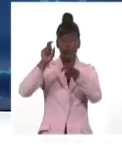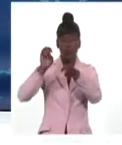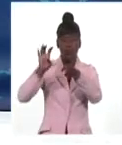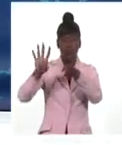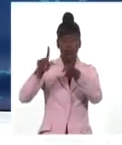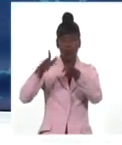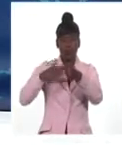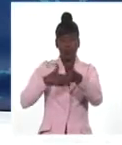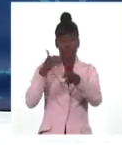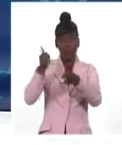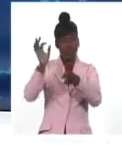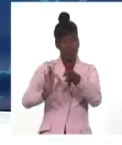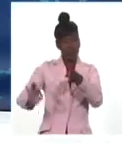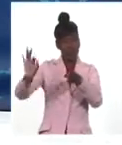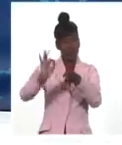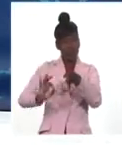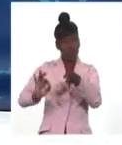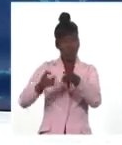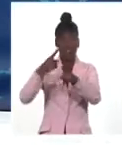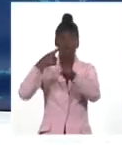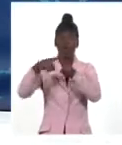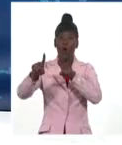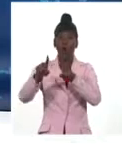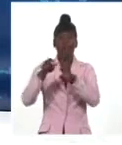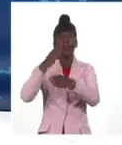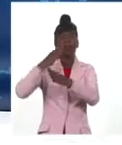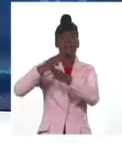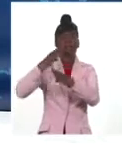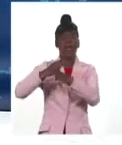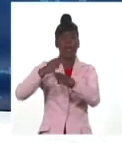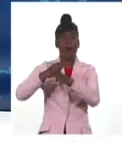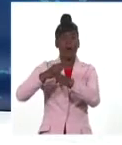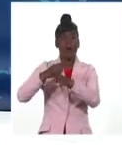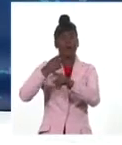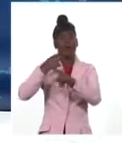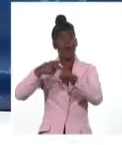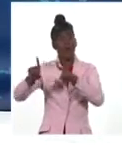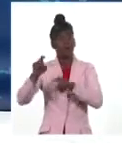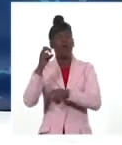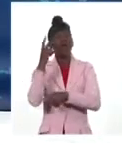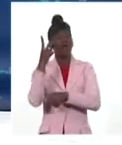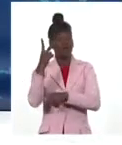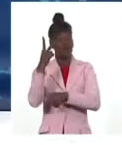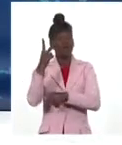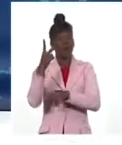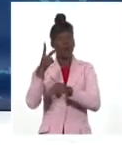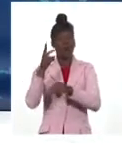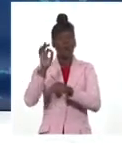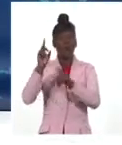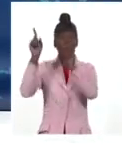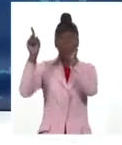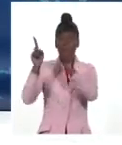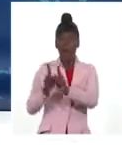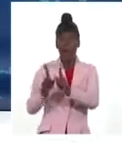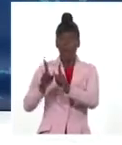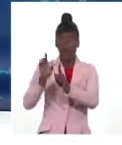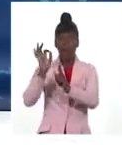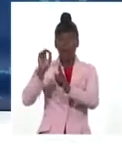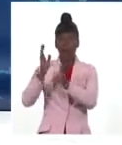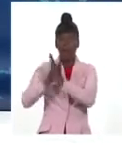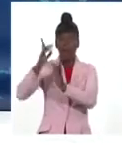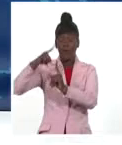la termoeléctrica Antonio Maceo en Santiago de Cuba y de las dos unidades de Energas Varadero. La Unión Eléctrica